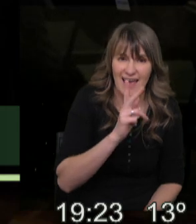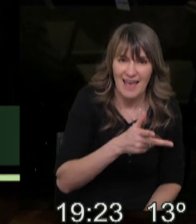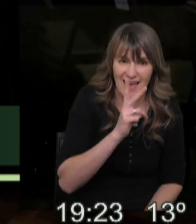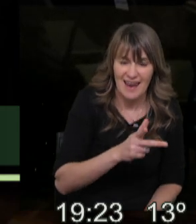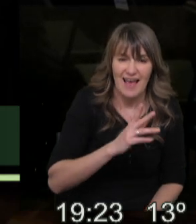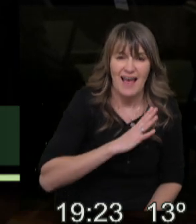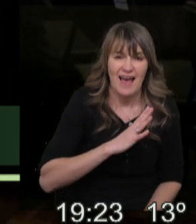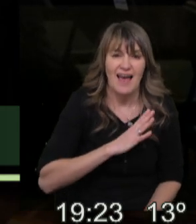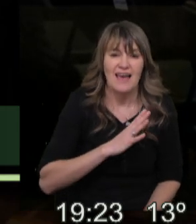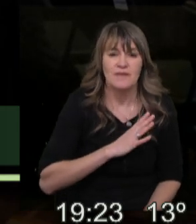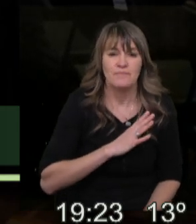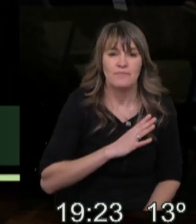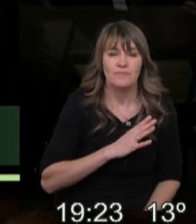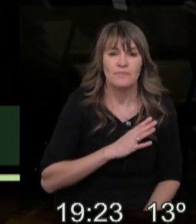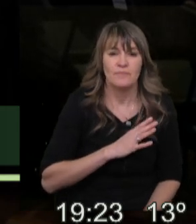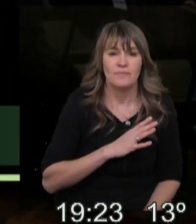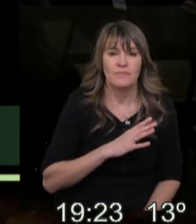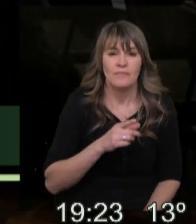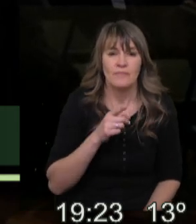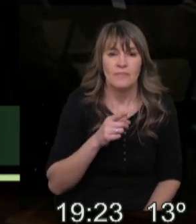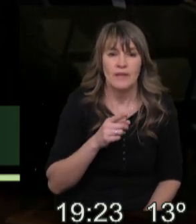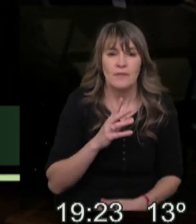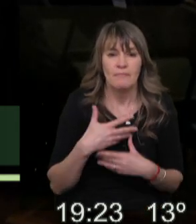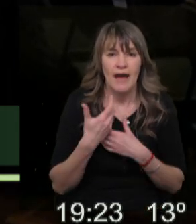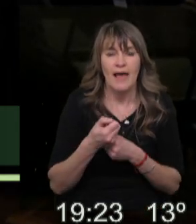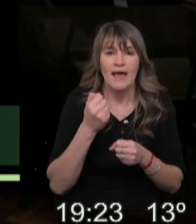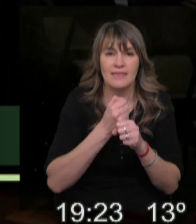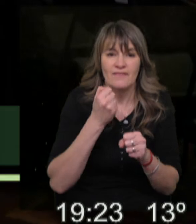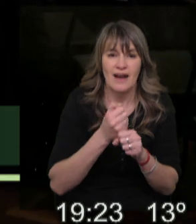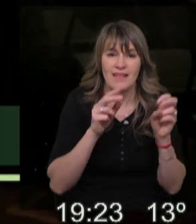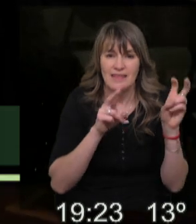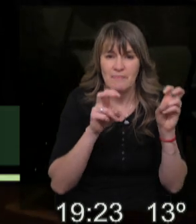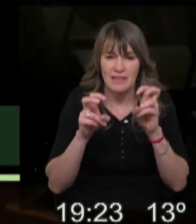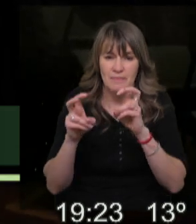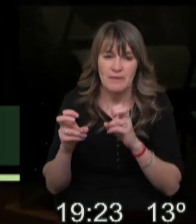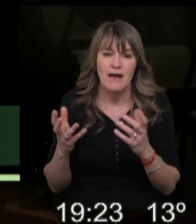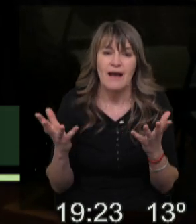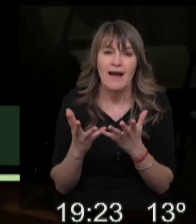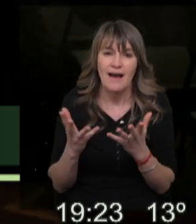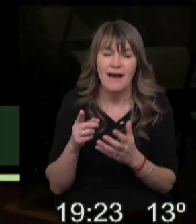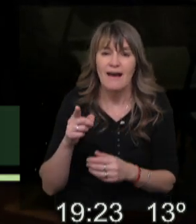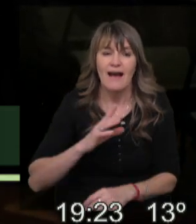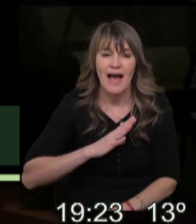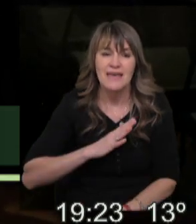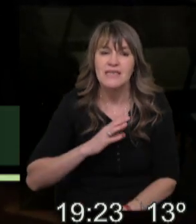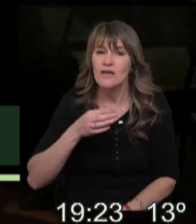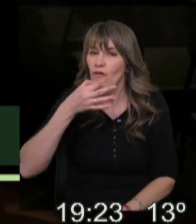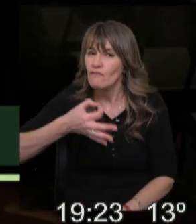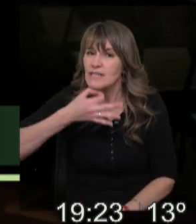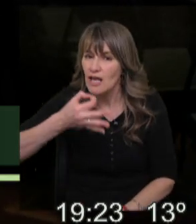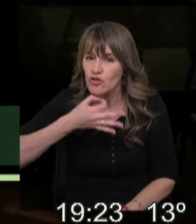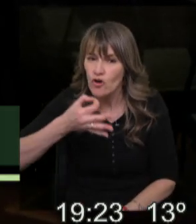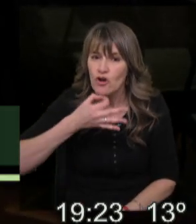hay destinado a poder trabajar sobre distintos temas, y en este caso se está desarrollando un conversatorio que es hoy